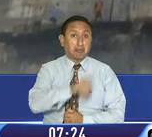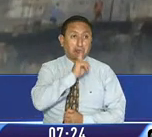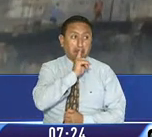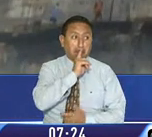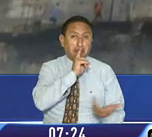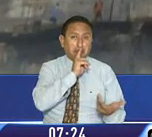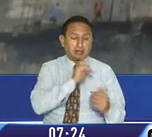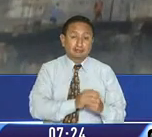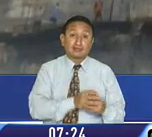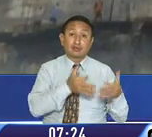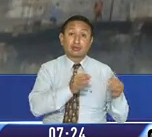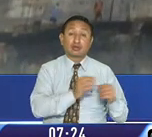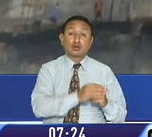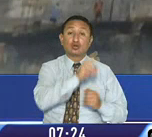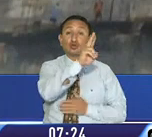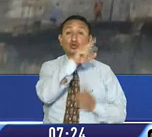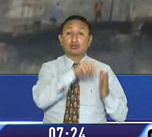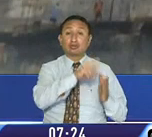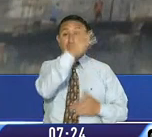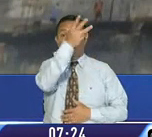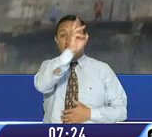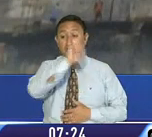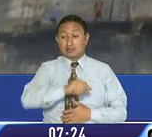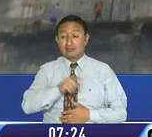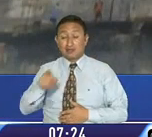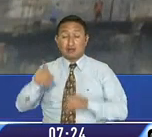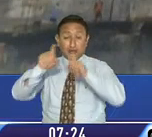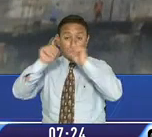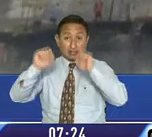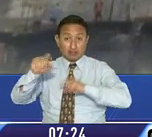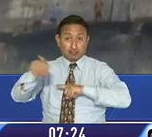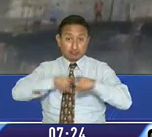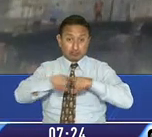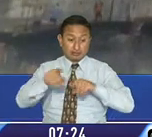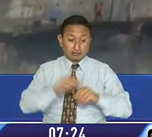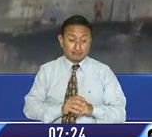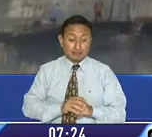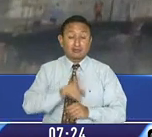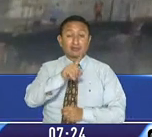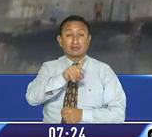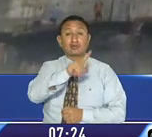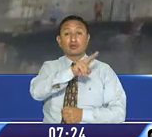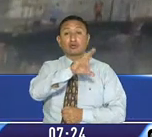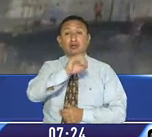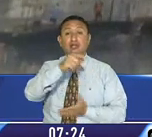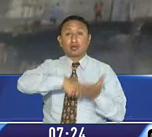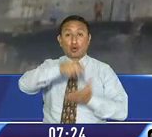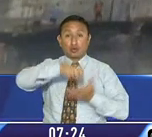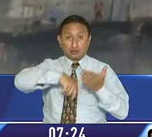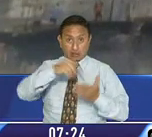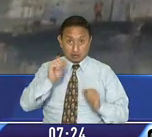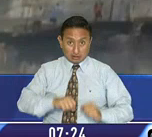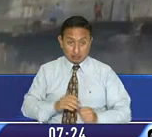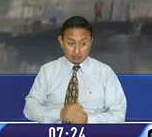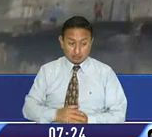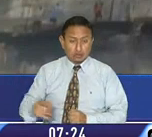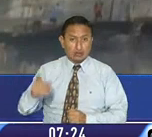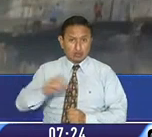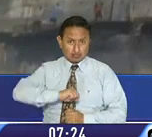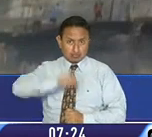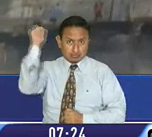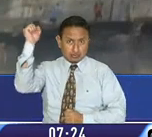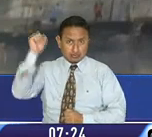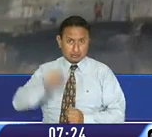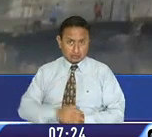2016, Ginsberg Ecuador S.A. participó y ganó 120 contratos del proceso de subasta que realizó el